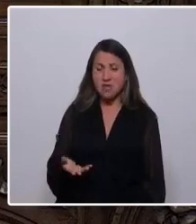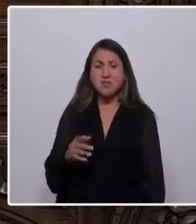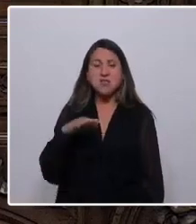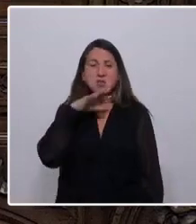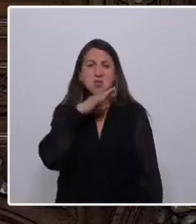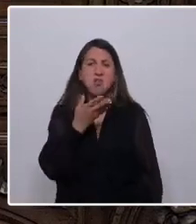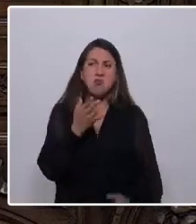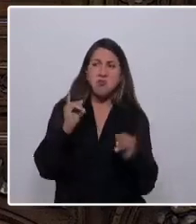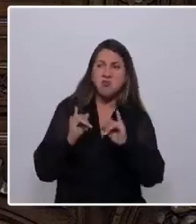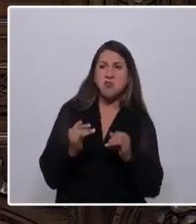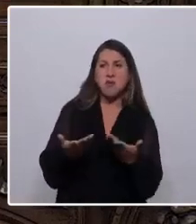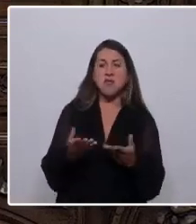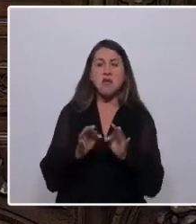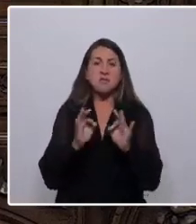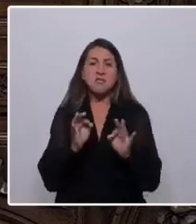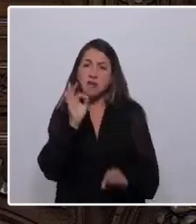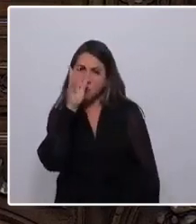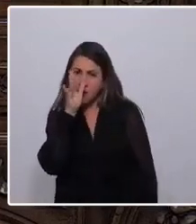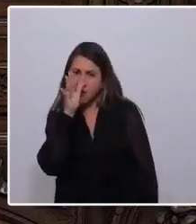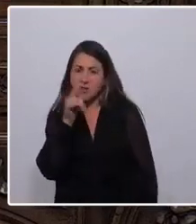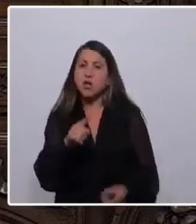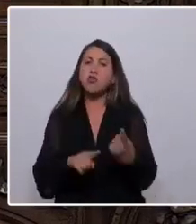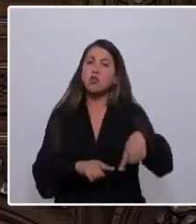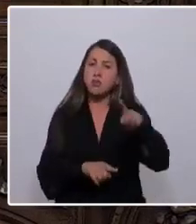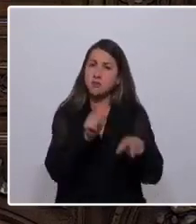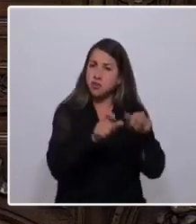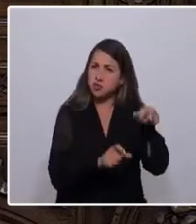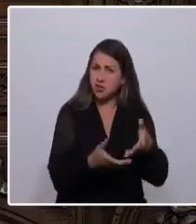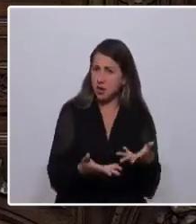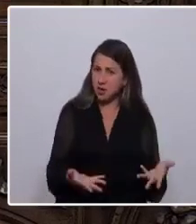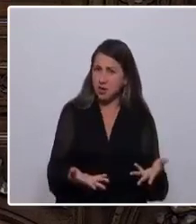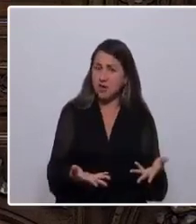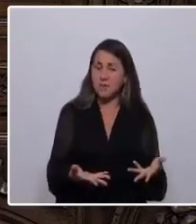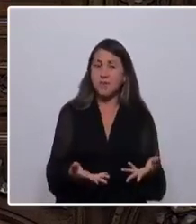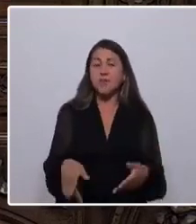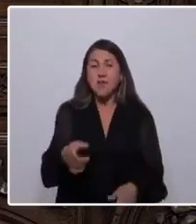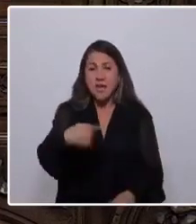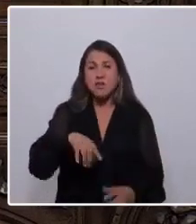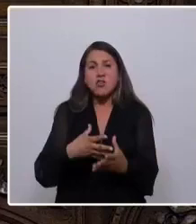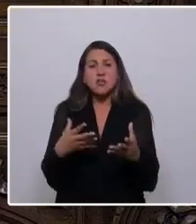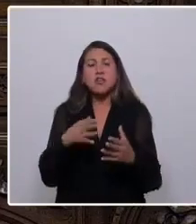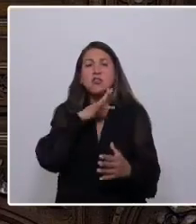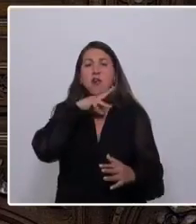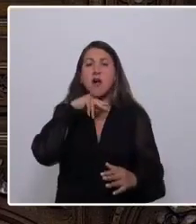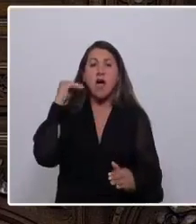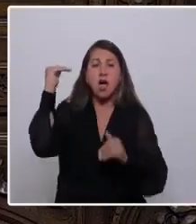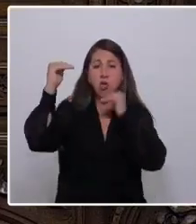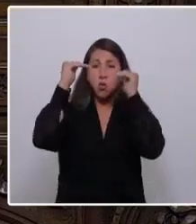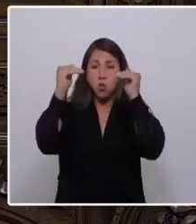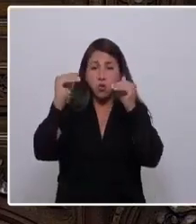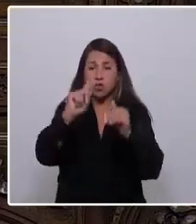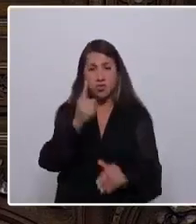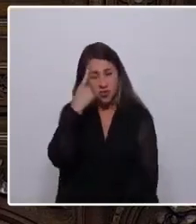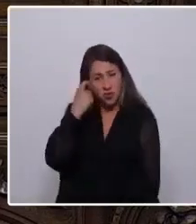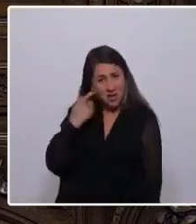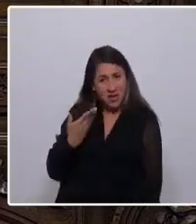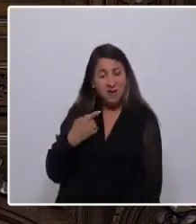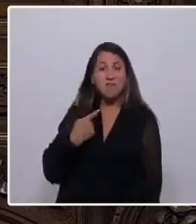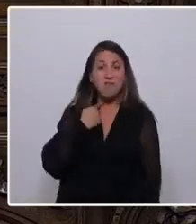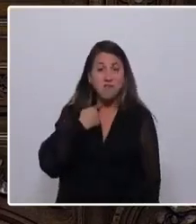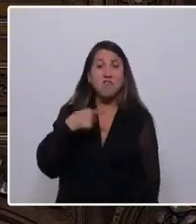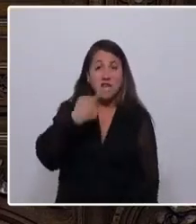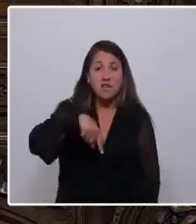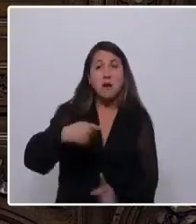una forma de despreciar y burlarse de los demás, a las que tantos adultos no les creyeron que eran víctimas de